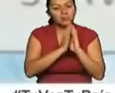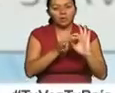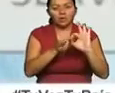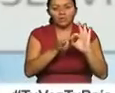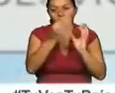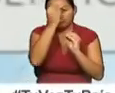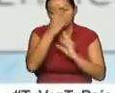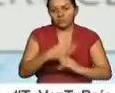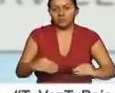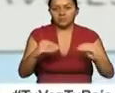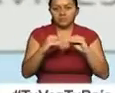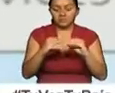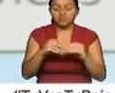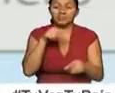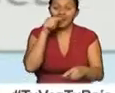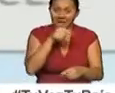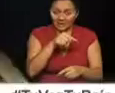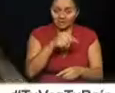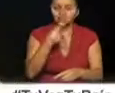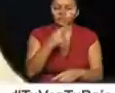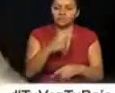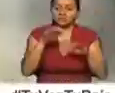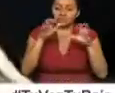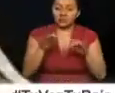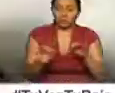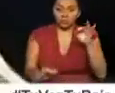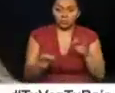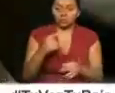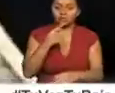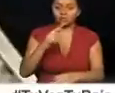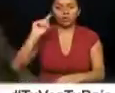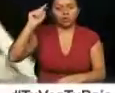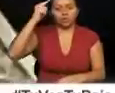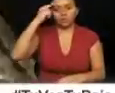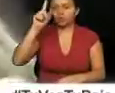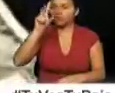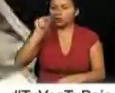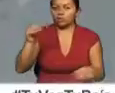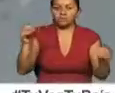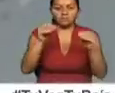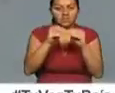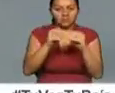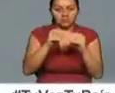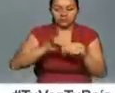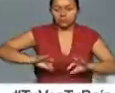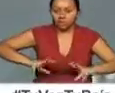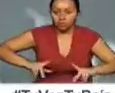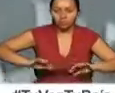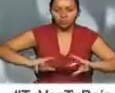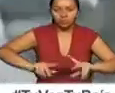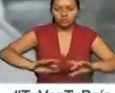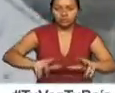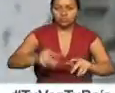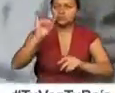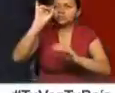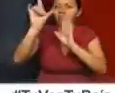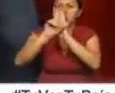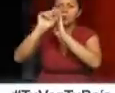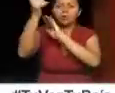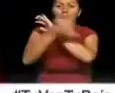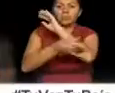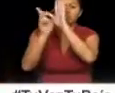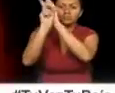colaboración. Con este hecho, Mera ratificó la voluntad del gobierno por impedir que funcionarios públicos tengan bienes en paraísos